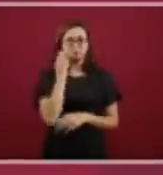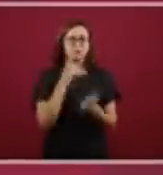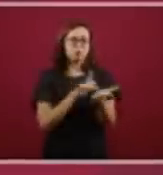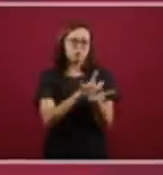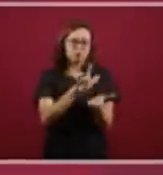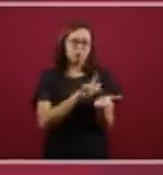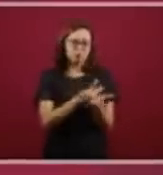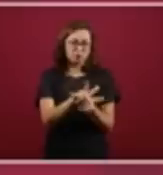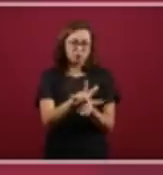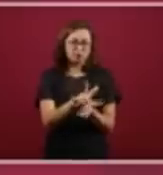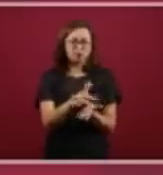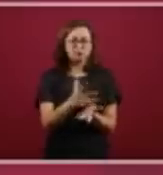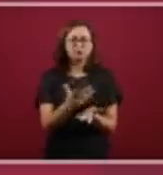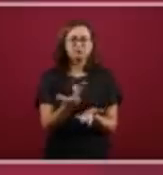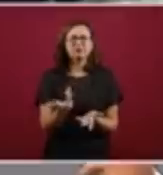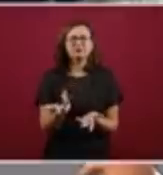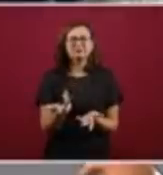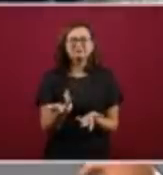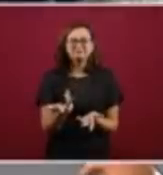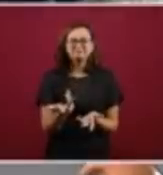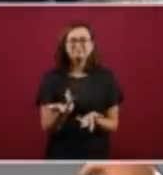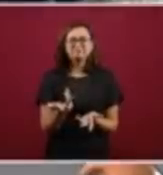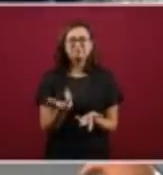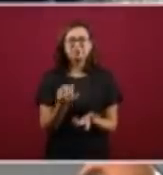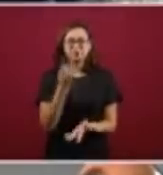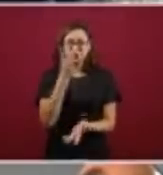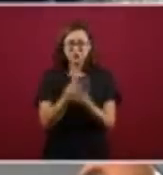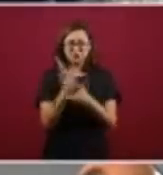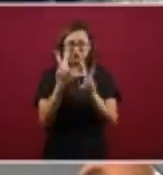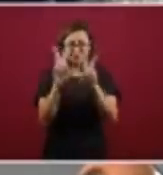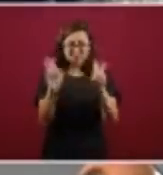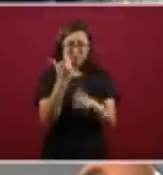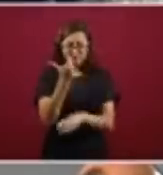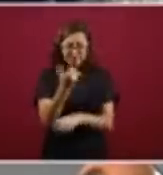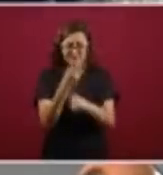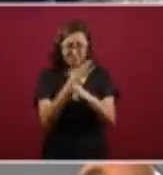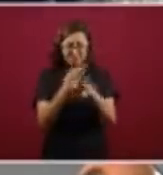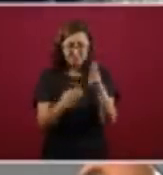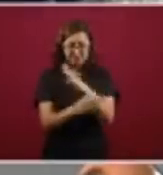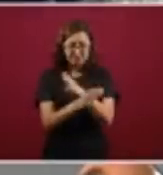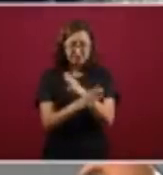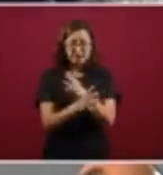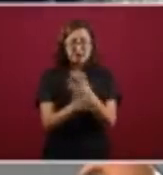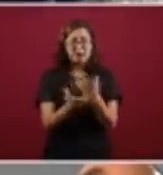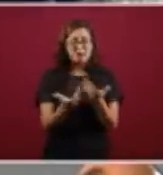que no solo va a lo material, no solo es…